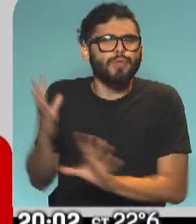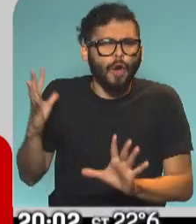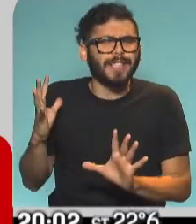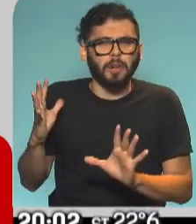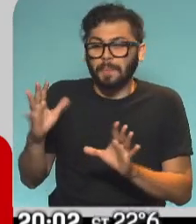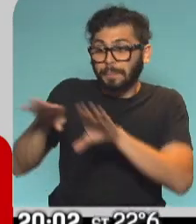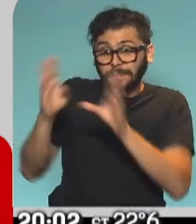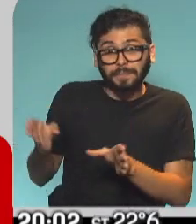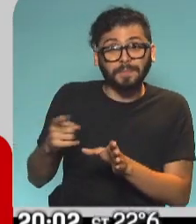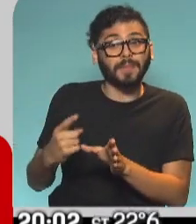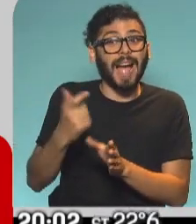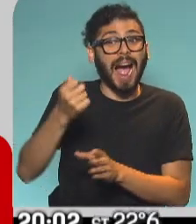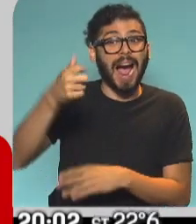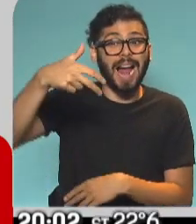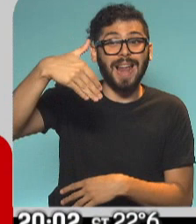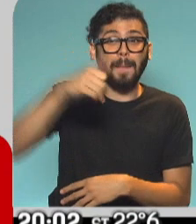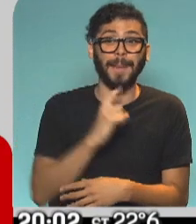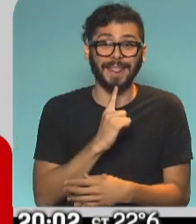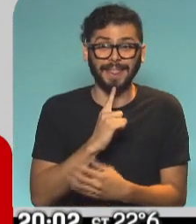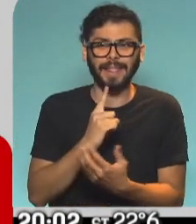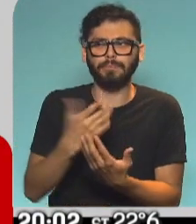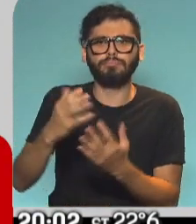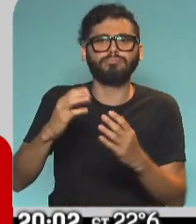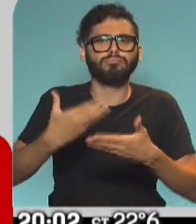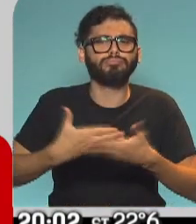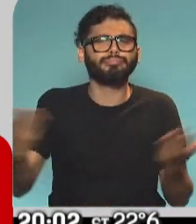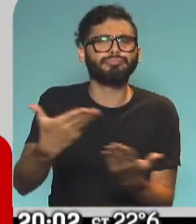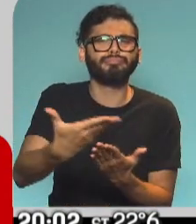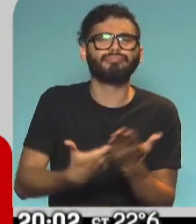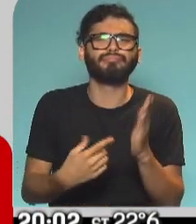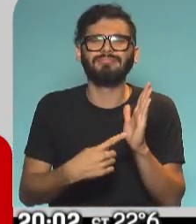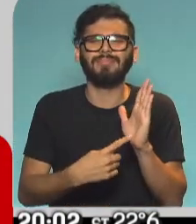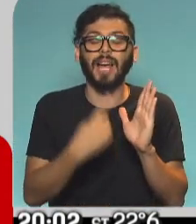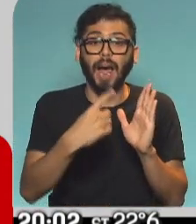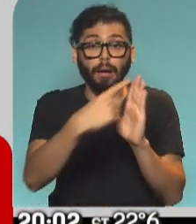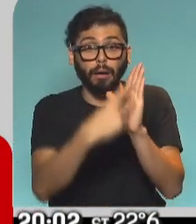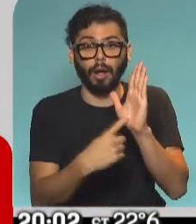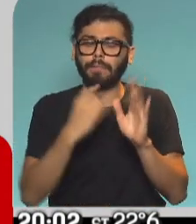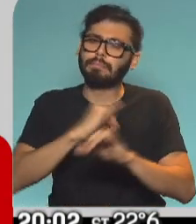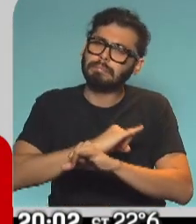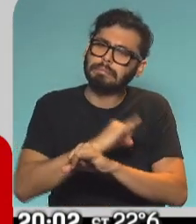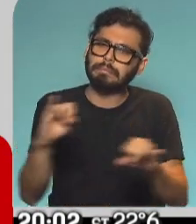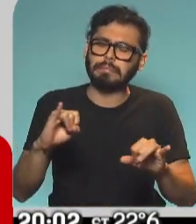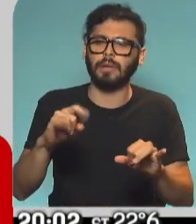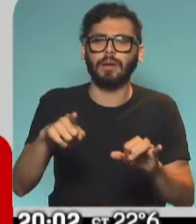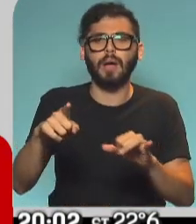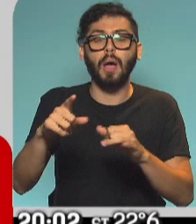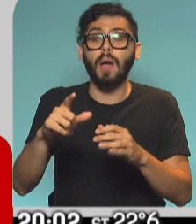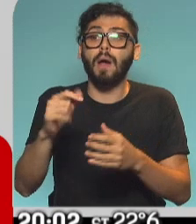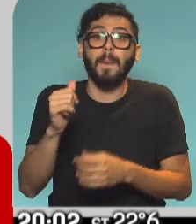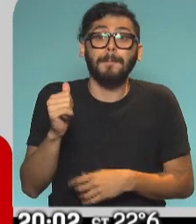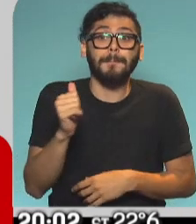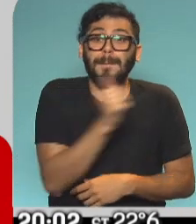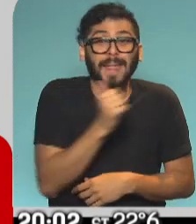el comunicado está muy claro que lo que hace el ANMAT es la recomendación de no consumir medicamentos no